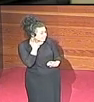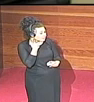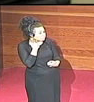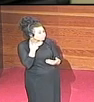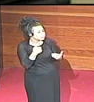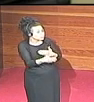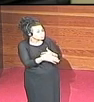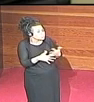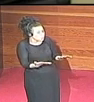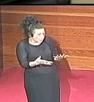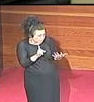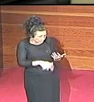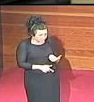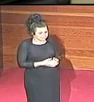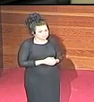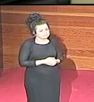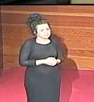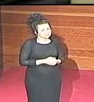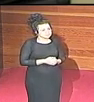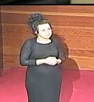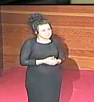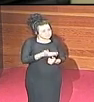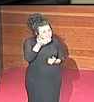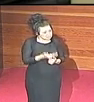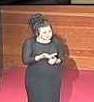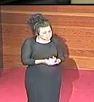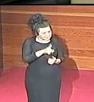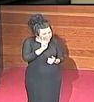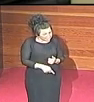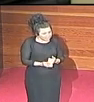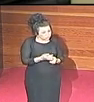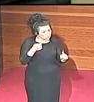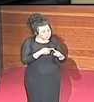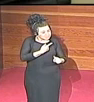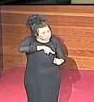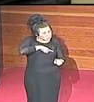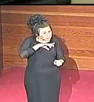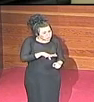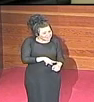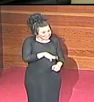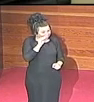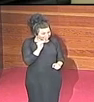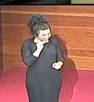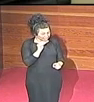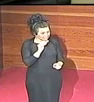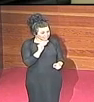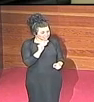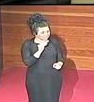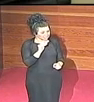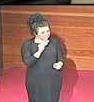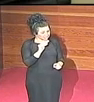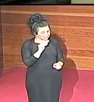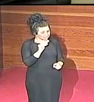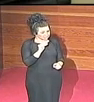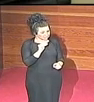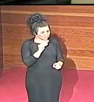también para entender nosotros lo que estaríamos aceptando para ellos,